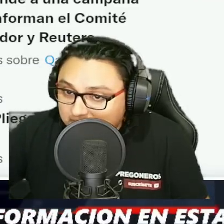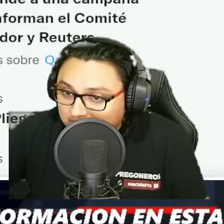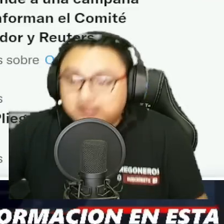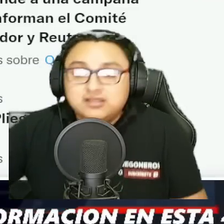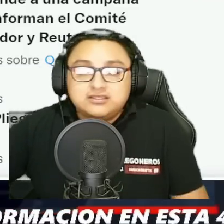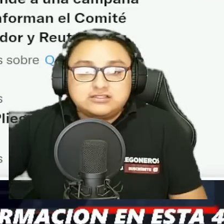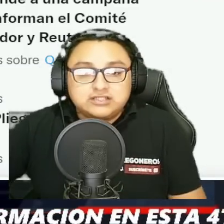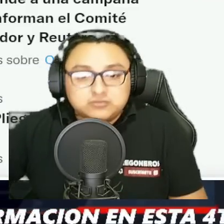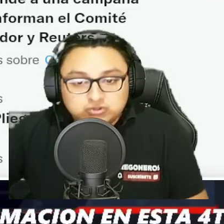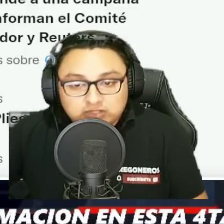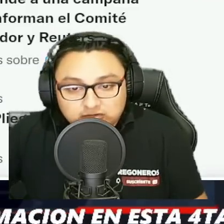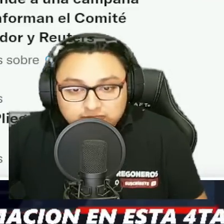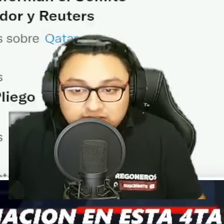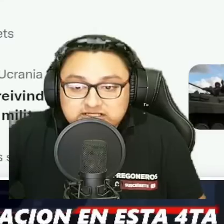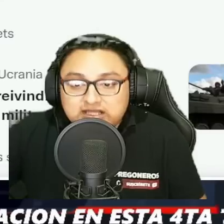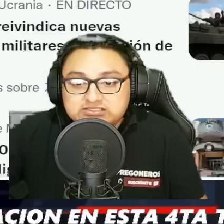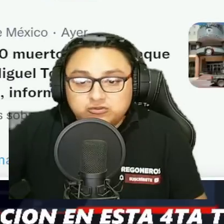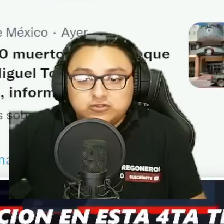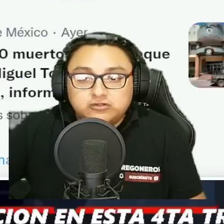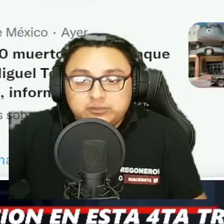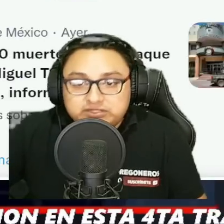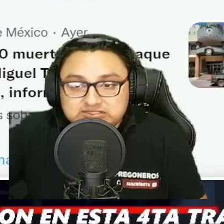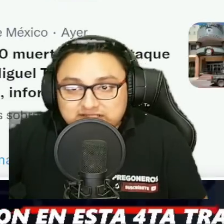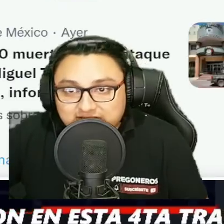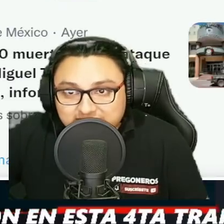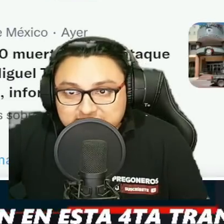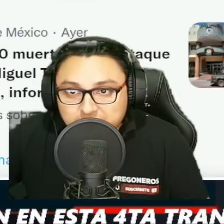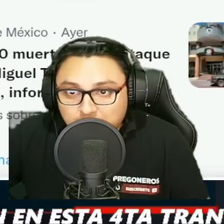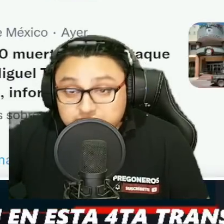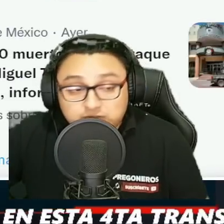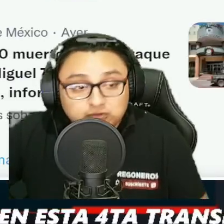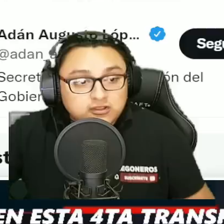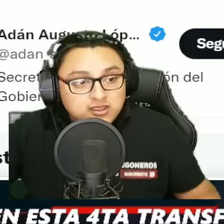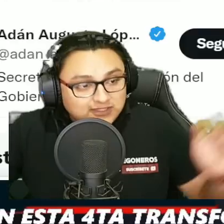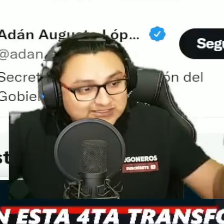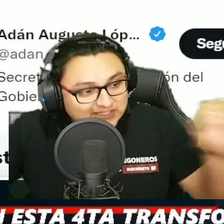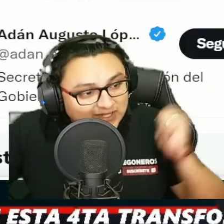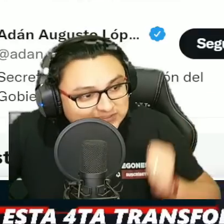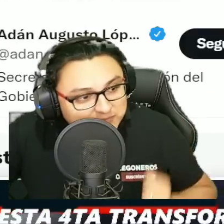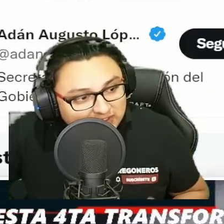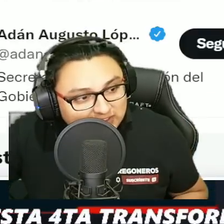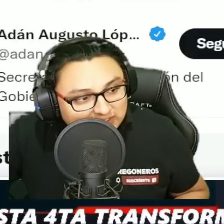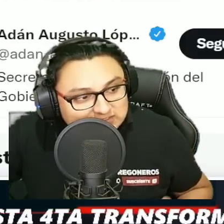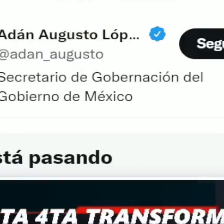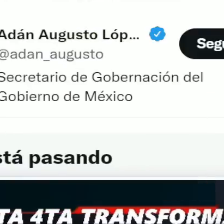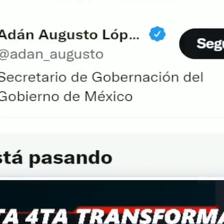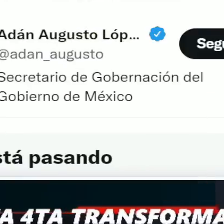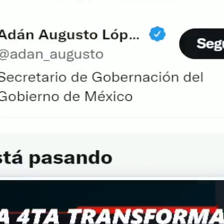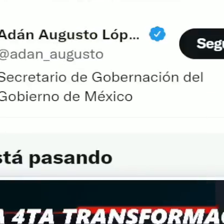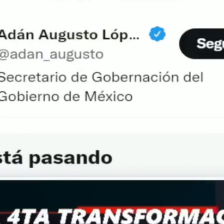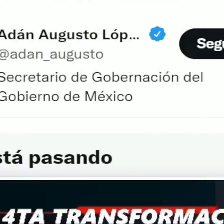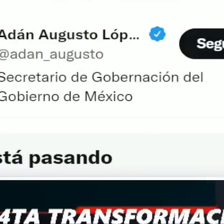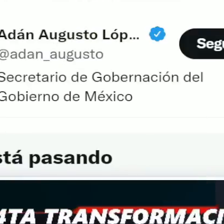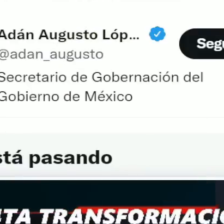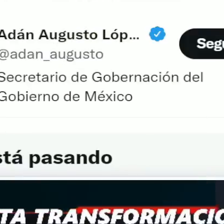ejemplar y le tenemos toda la confianza así lo dijo el presidente Andrés Manuel López Obrador y ahí están las imágenes ya con